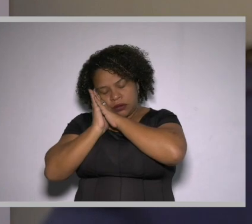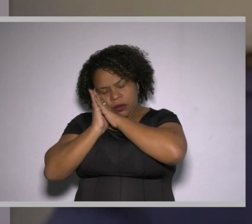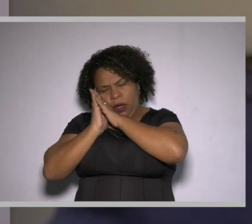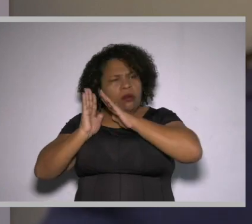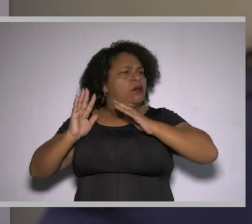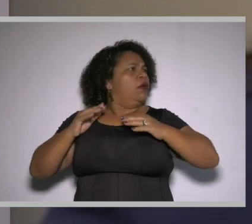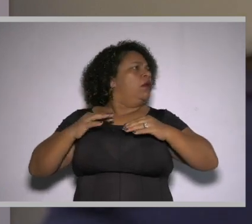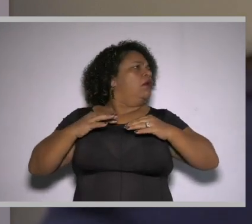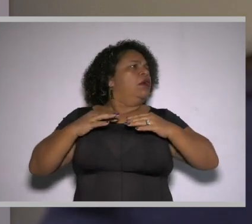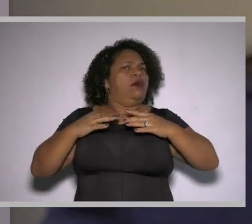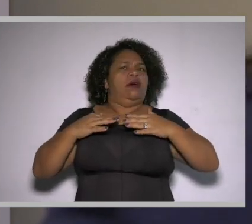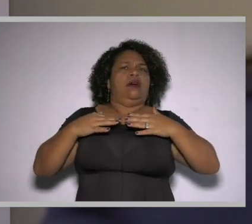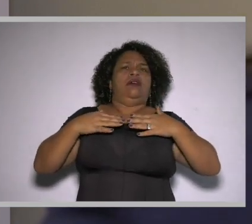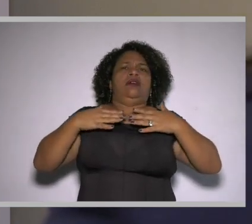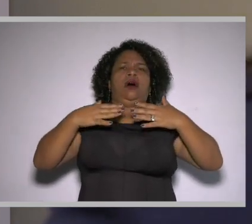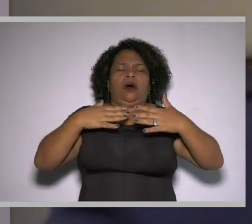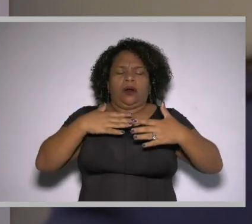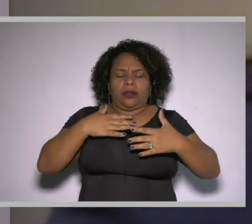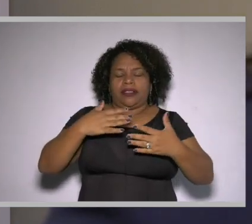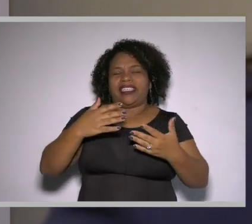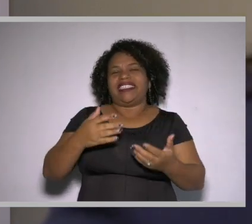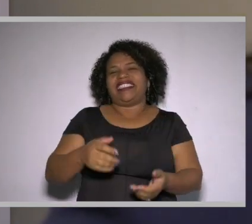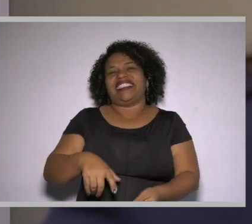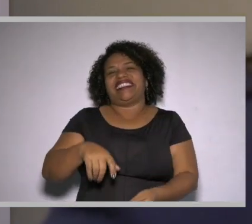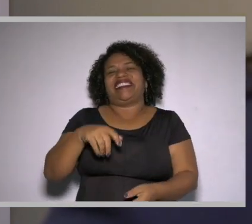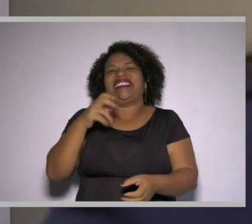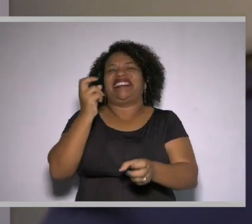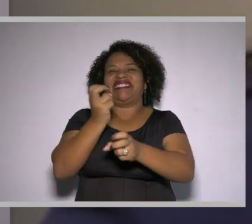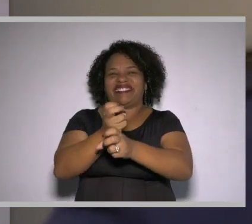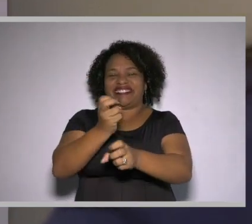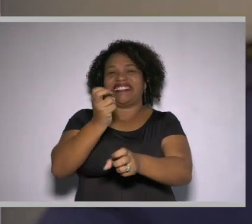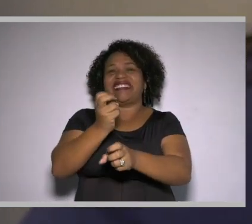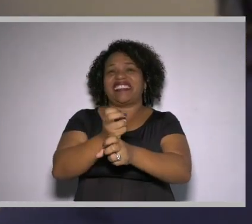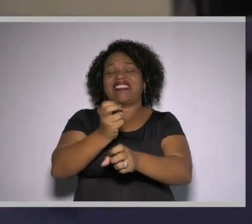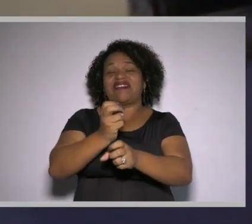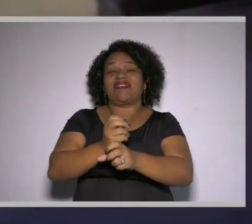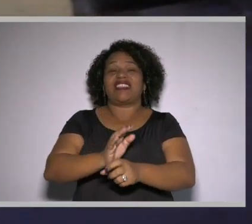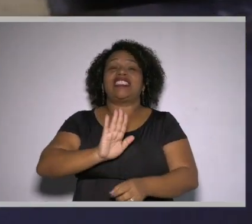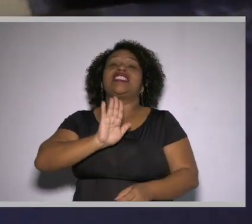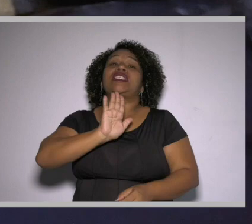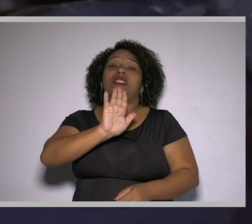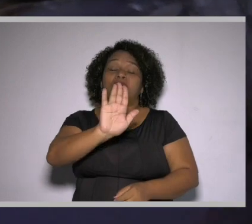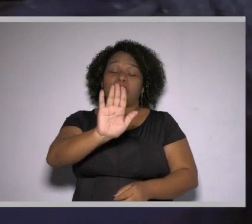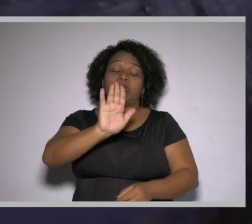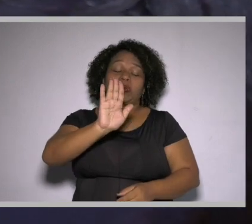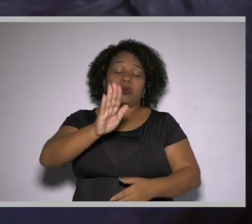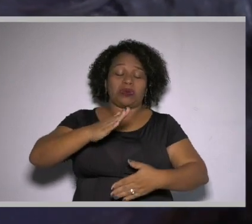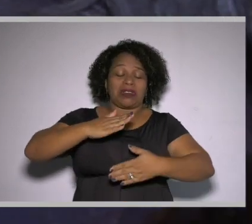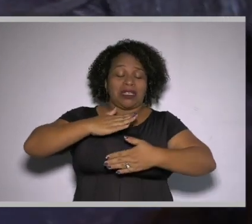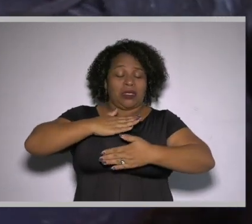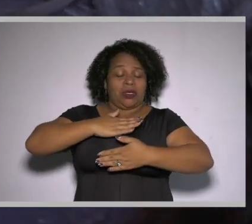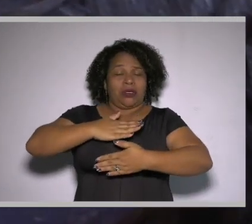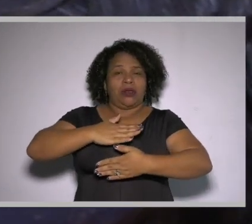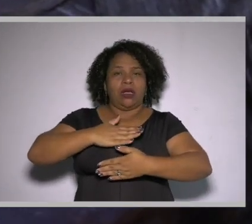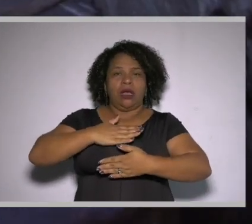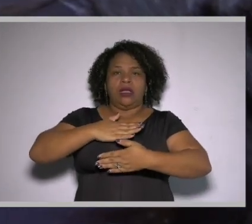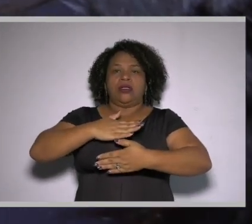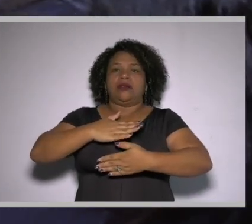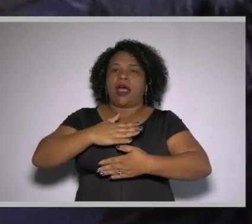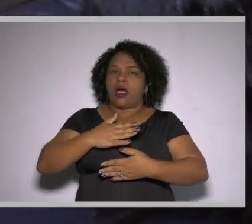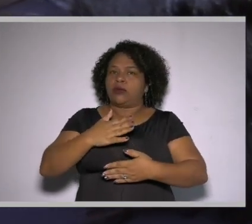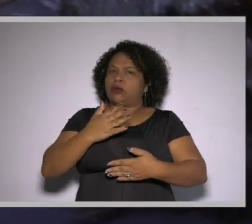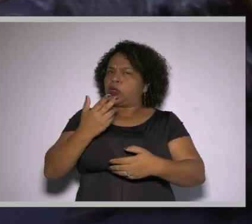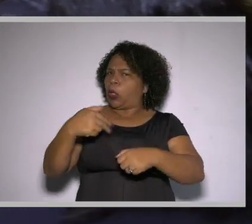la membrana timpánica, que está íntegra en la mayoría de los pacientes. Doctora, entonces estos pacientes cuando tienen procesos víricos asociados,